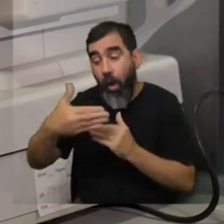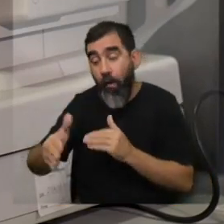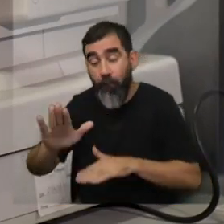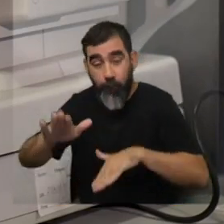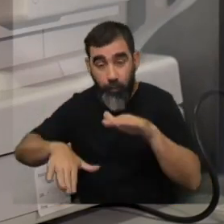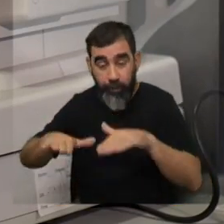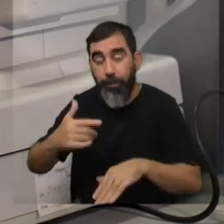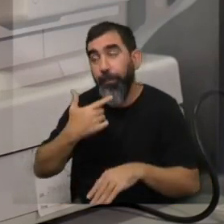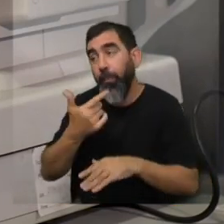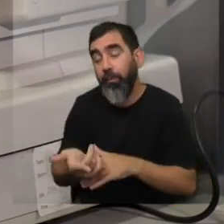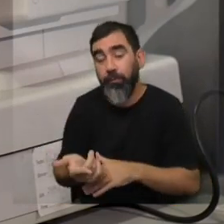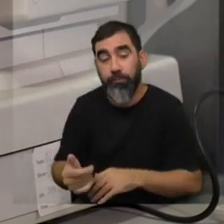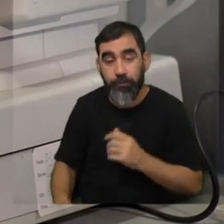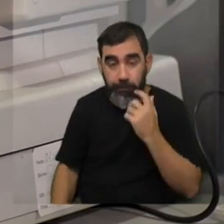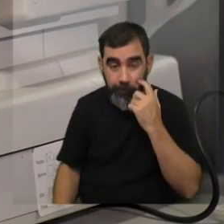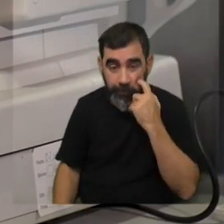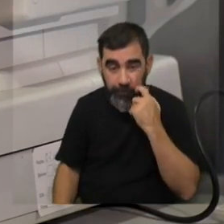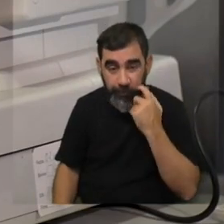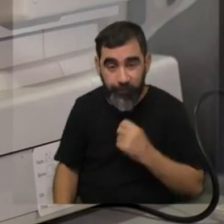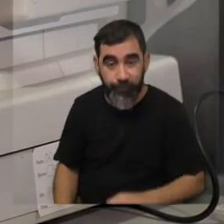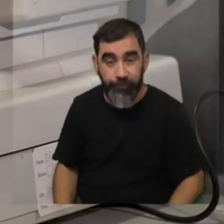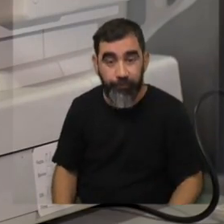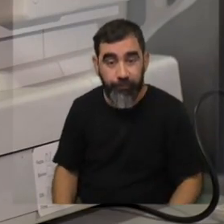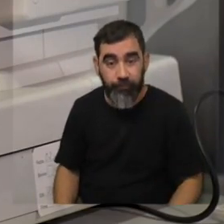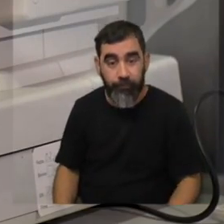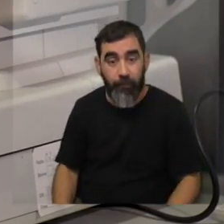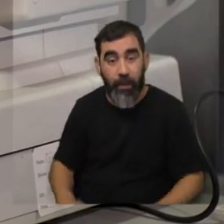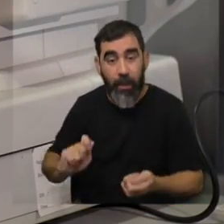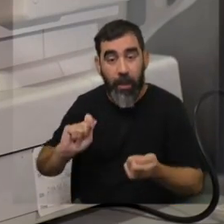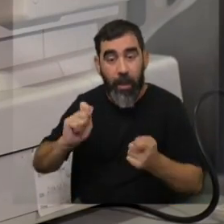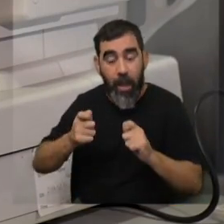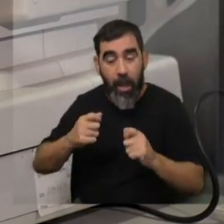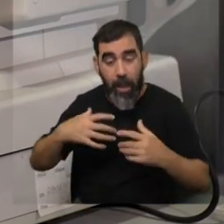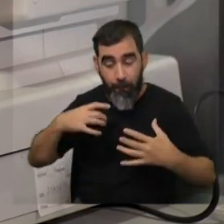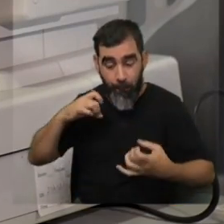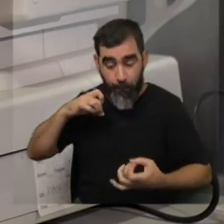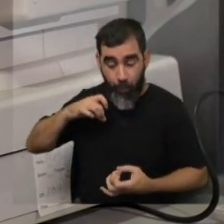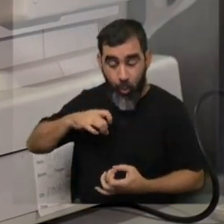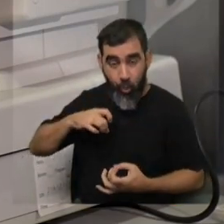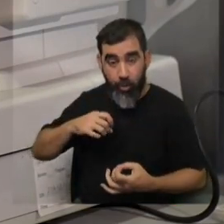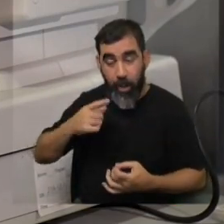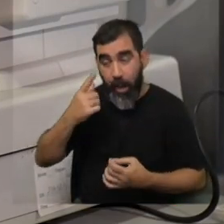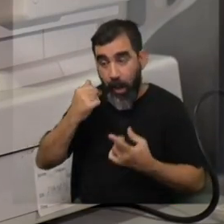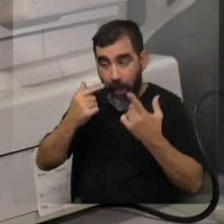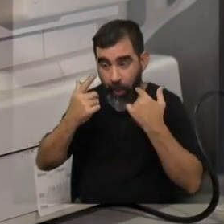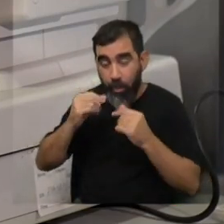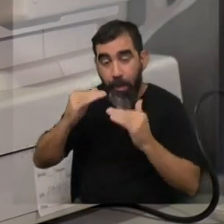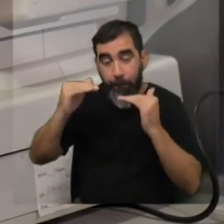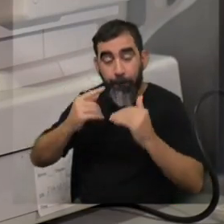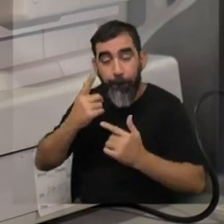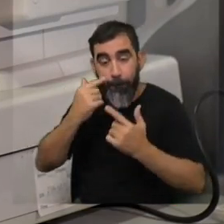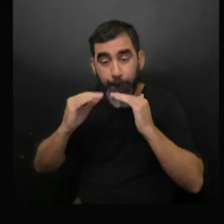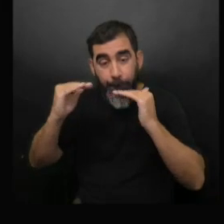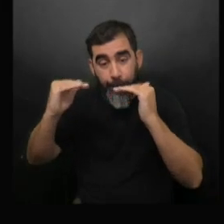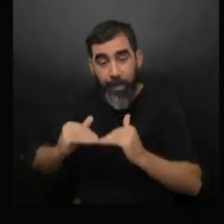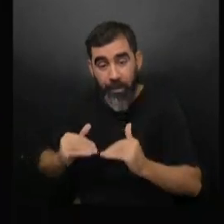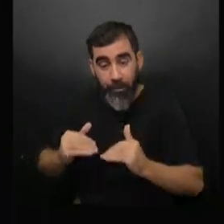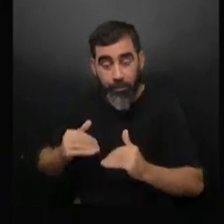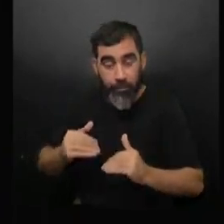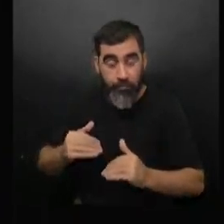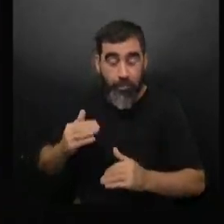extrínsecos. Por ejemplo, todo lo que es los cambios hormonales van a hacer que la glándula lagrimal produzca menos lágrima, la